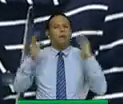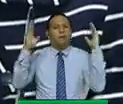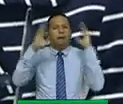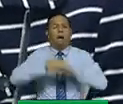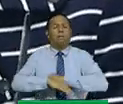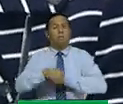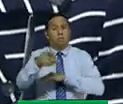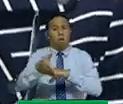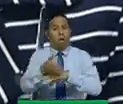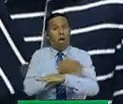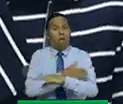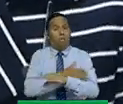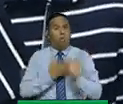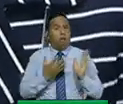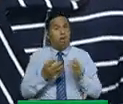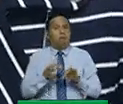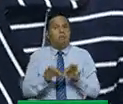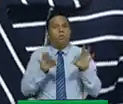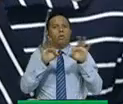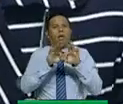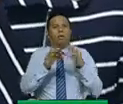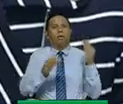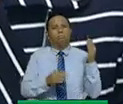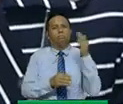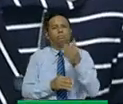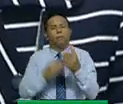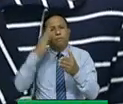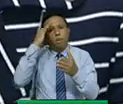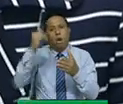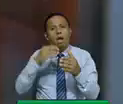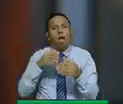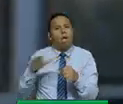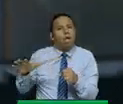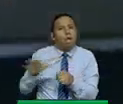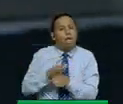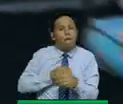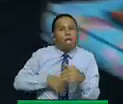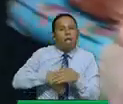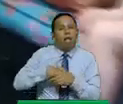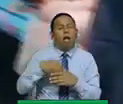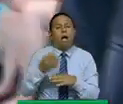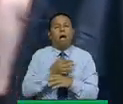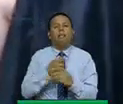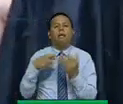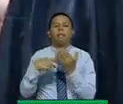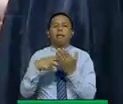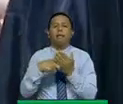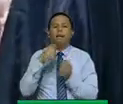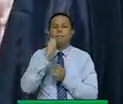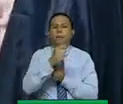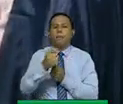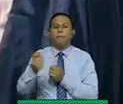entrada libre, tenemos tickets porque es aforo limitado. Informó Adriana Peralta.